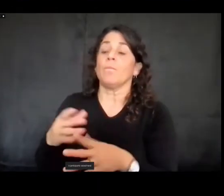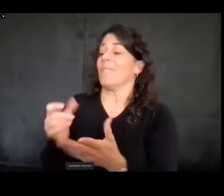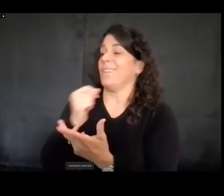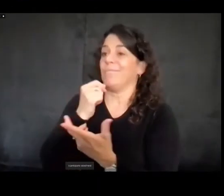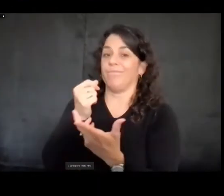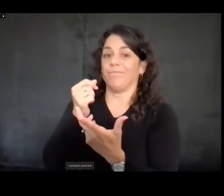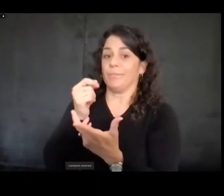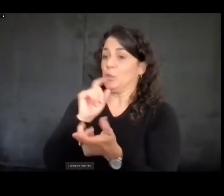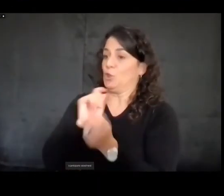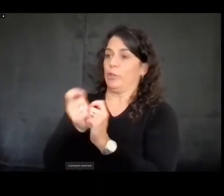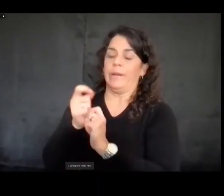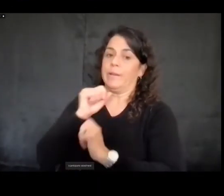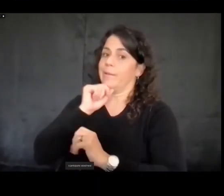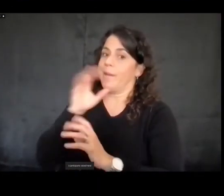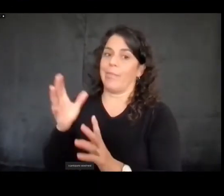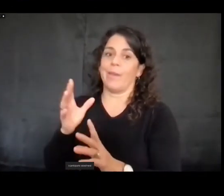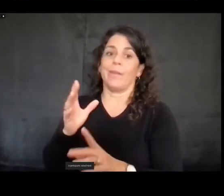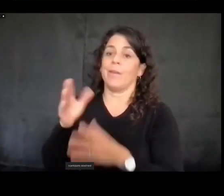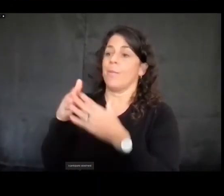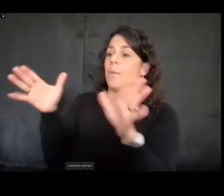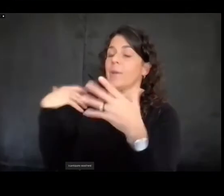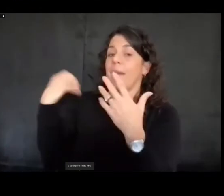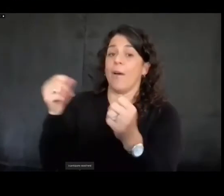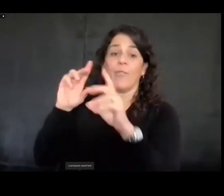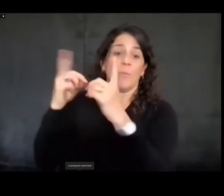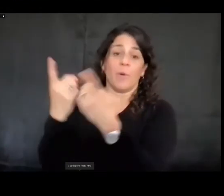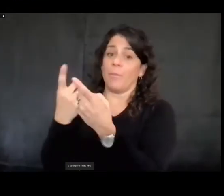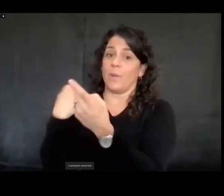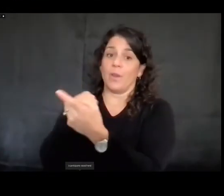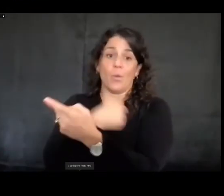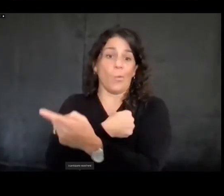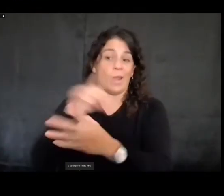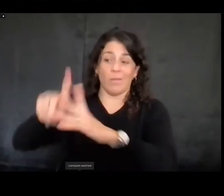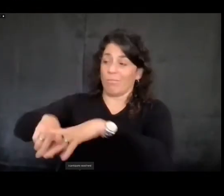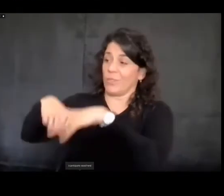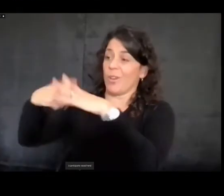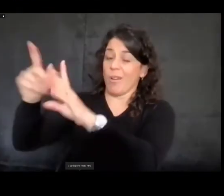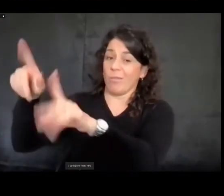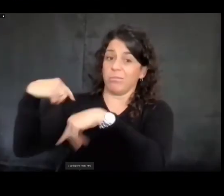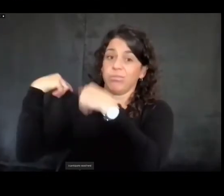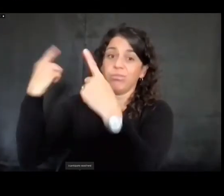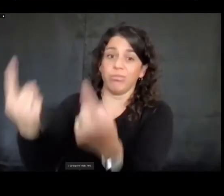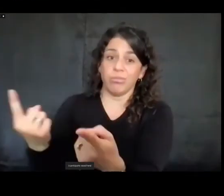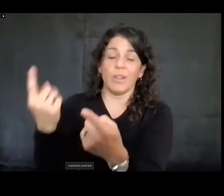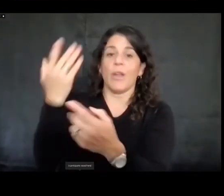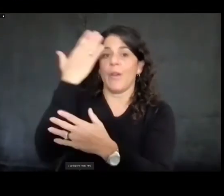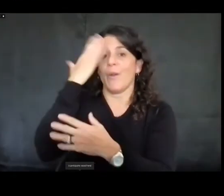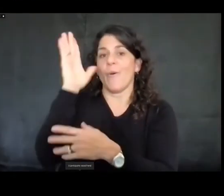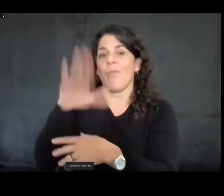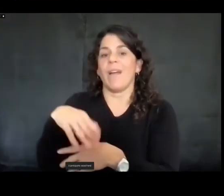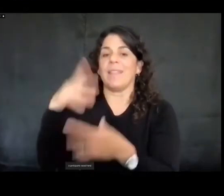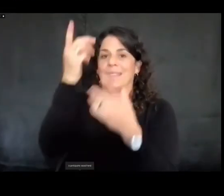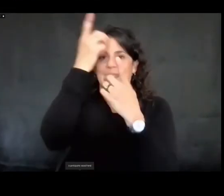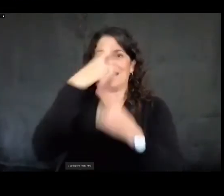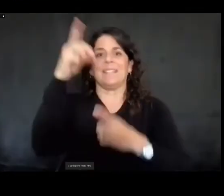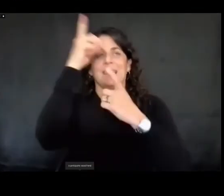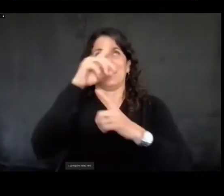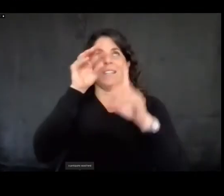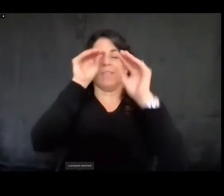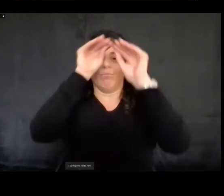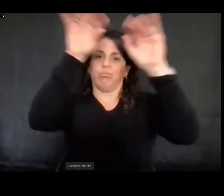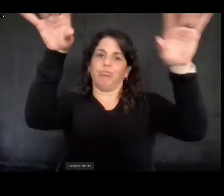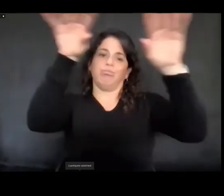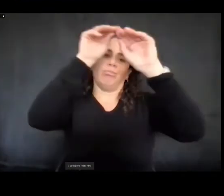el cerramiento de los públicas desde el principio no sabíamos de qué el